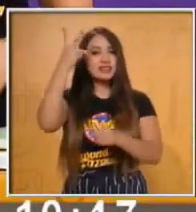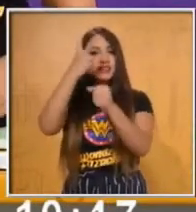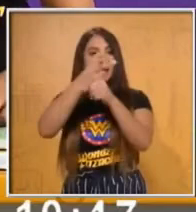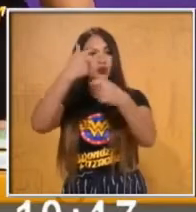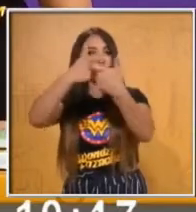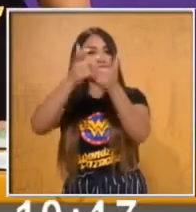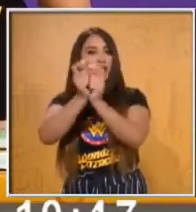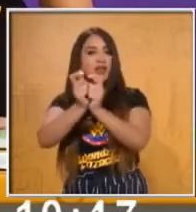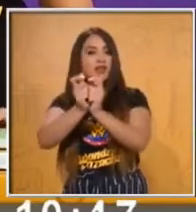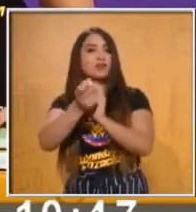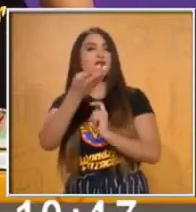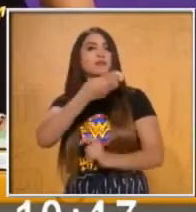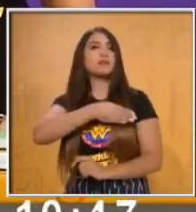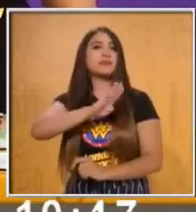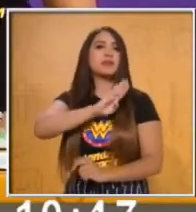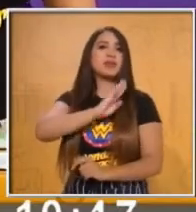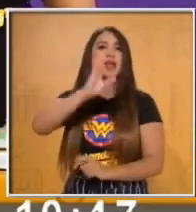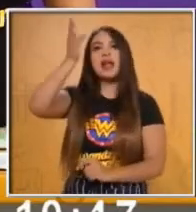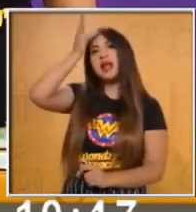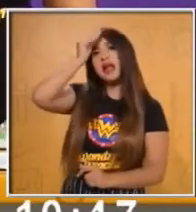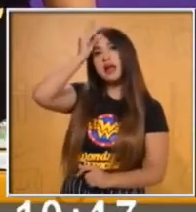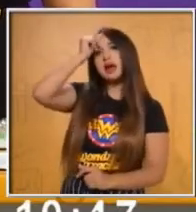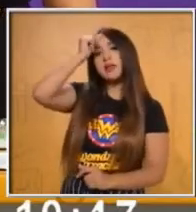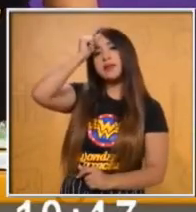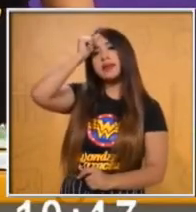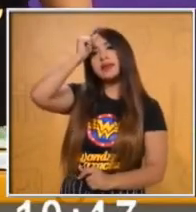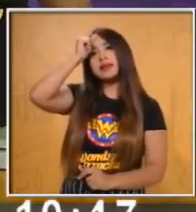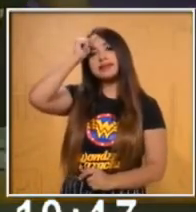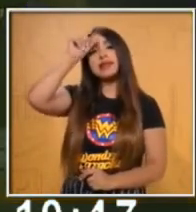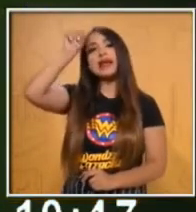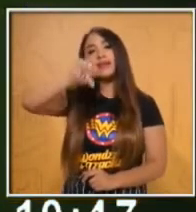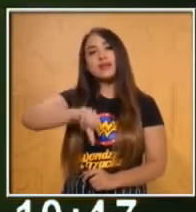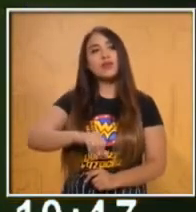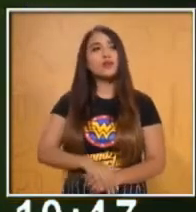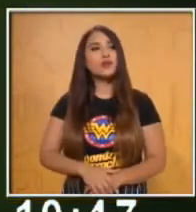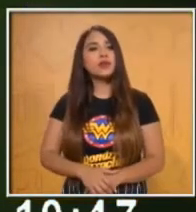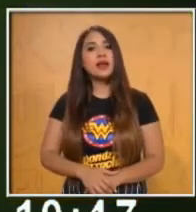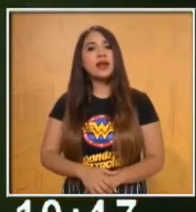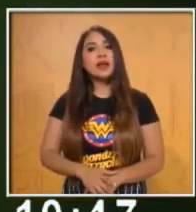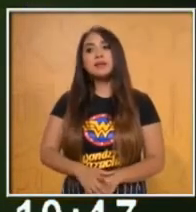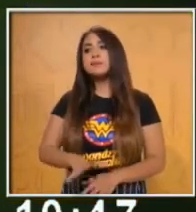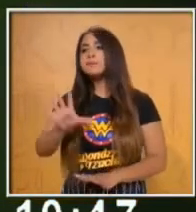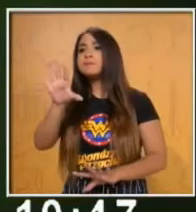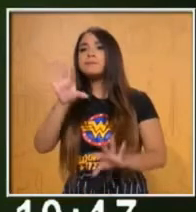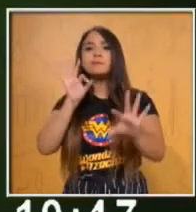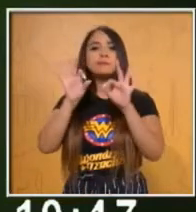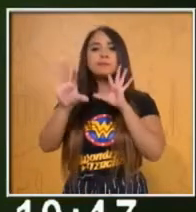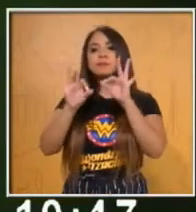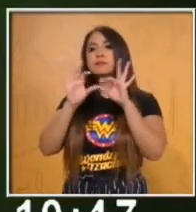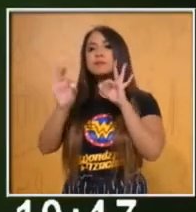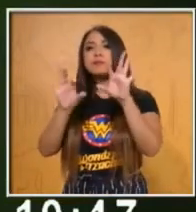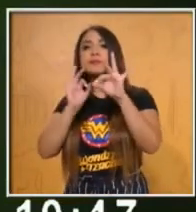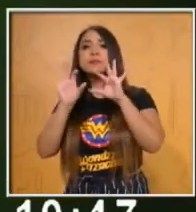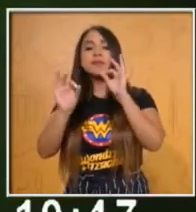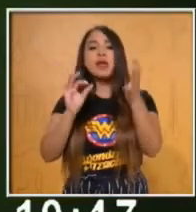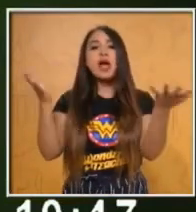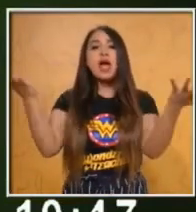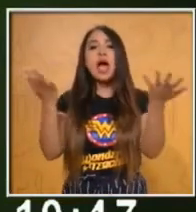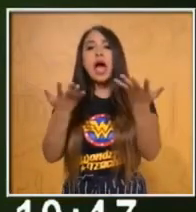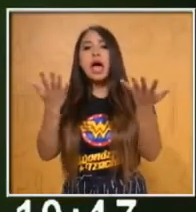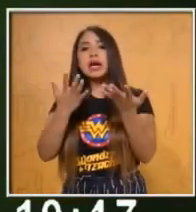lengua materna con el aprendizaje esperado que dice así. Seleccionen e identifiquen